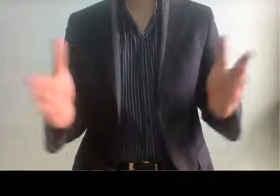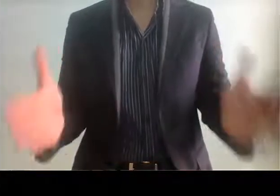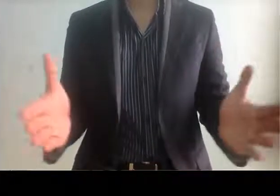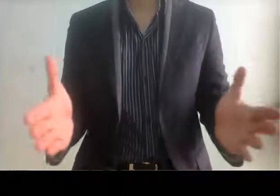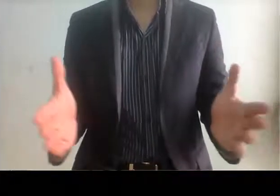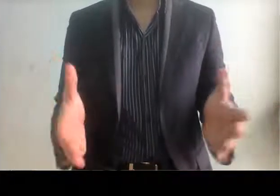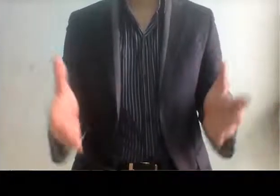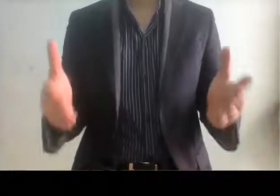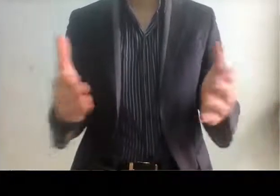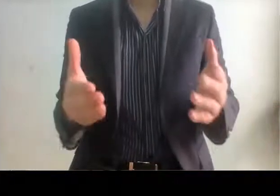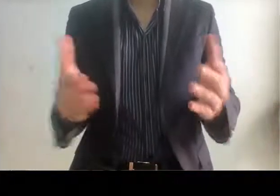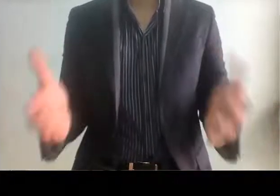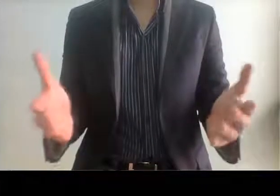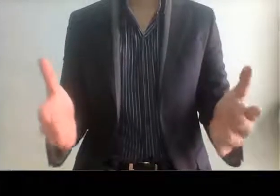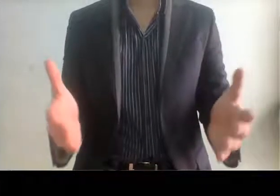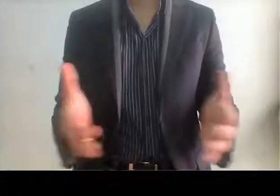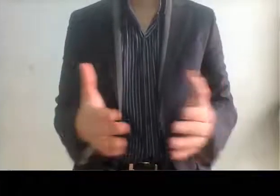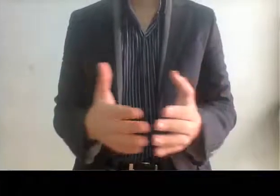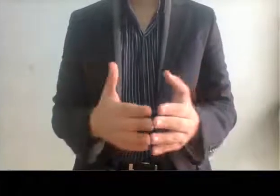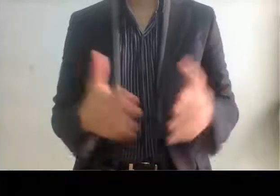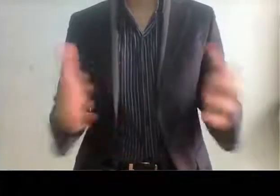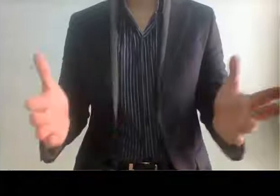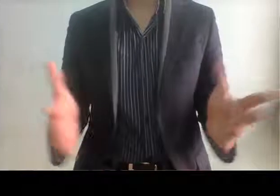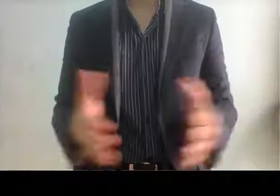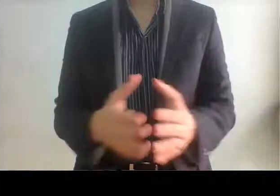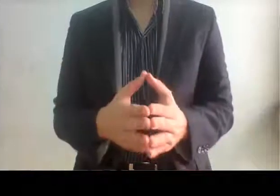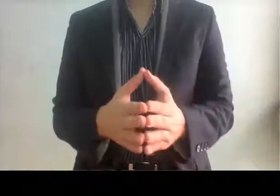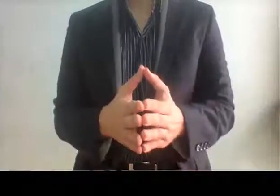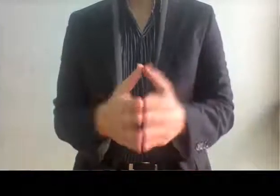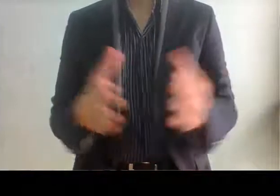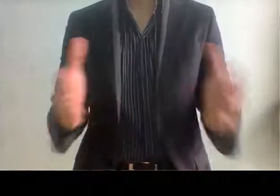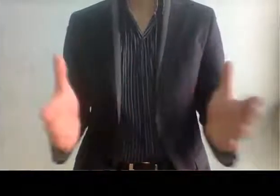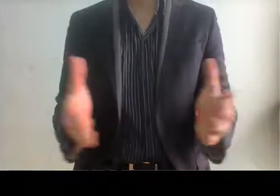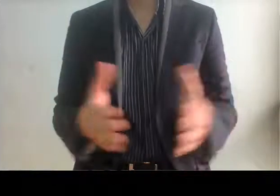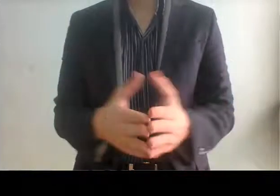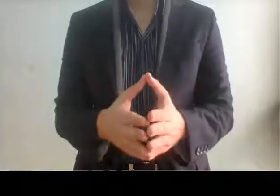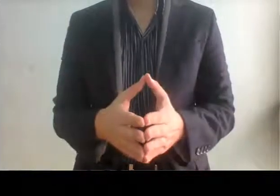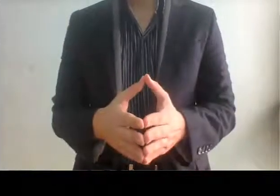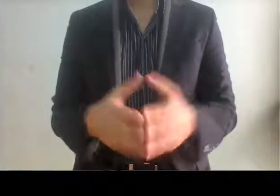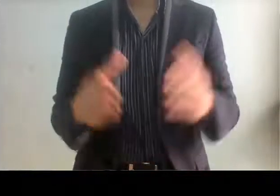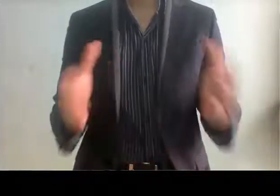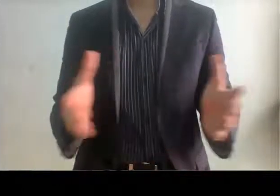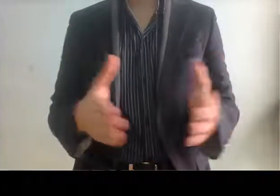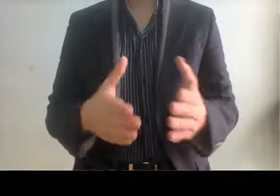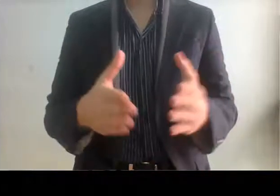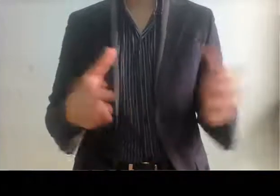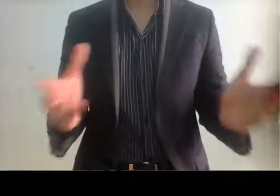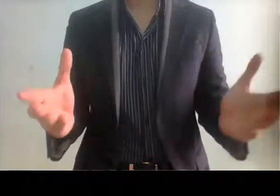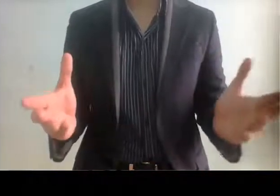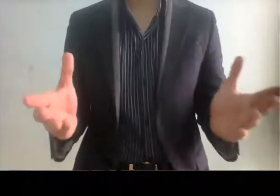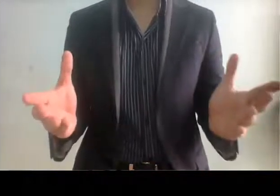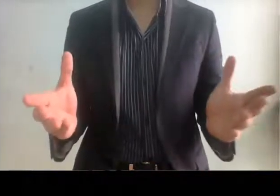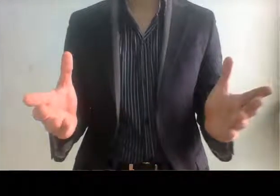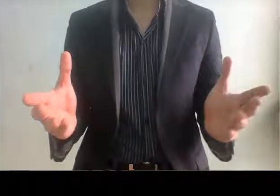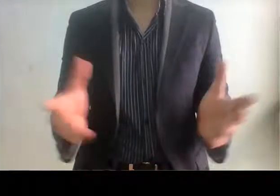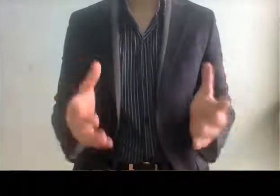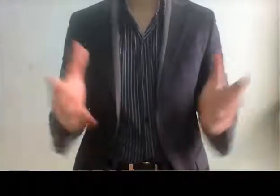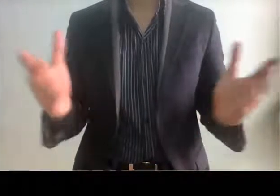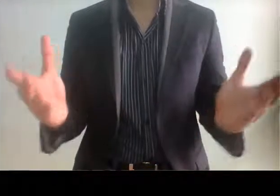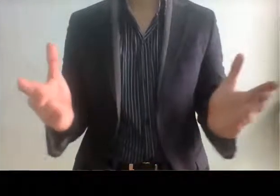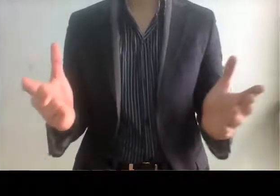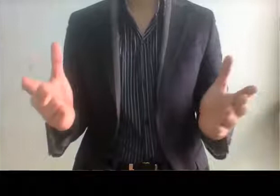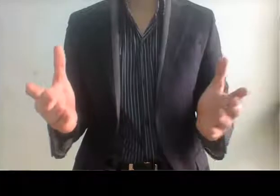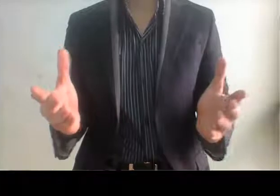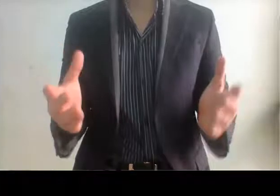a generar 1,000. Entonces, es muy bueno, estos 1,000 respiradores pueden salvar bastantes vidas, pero bueno, no dejemos eso tampoco a que pues,